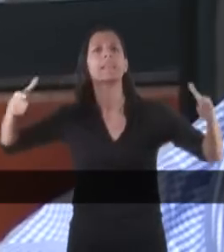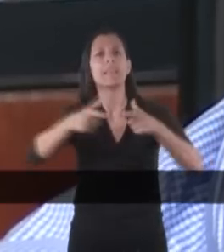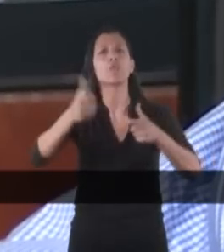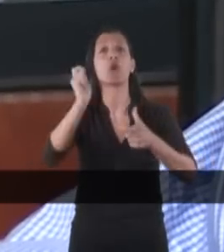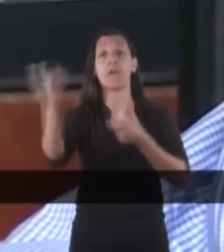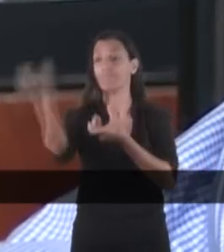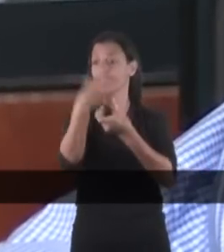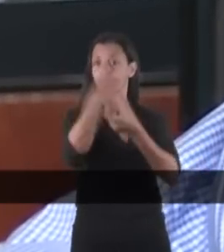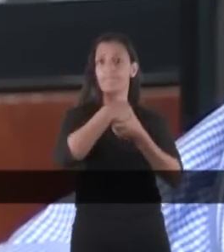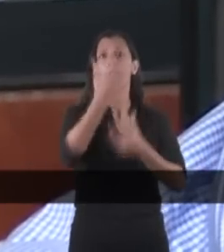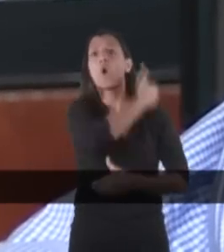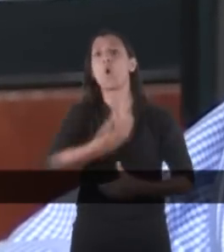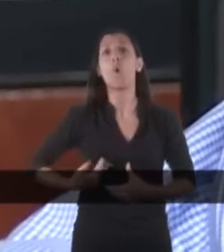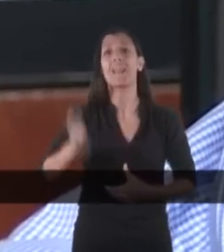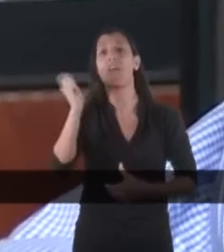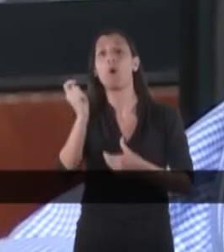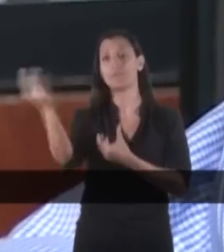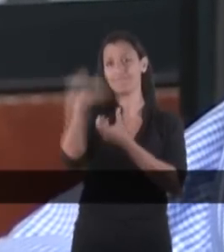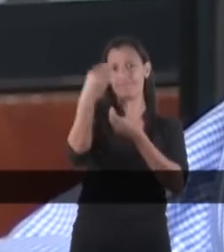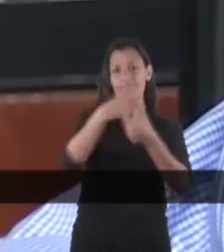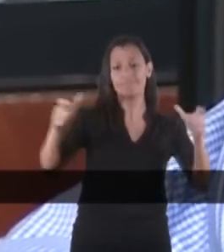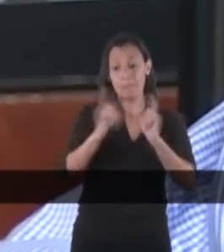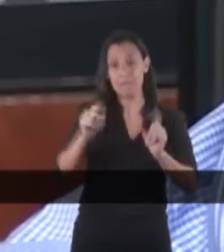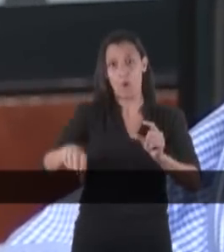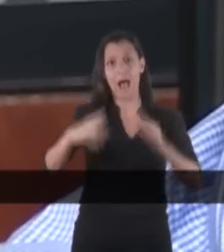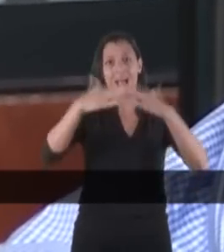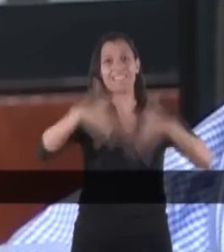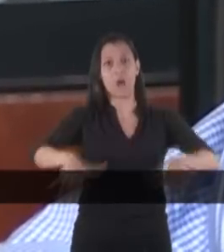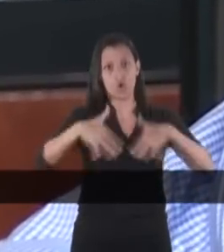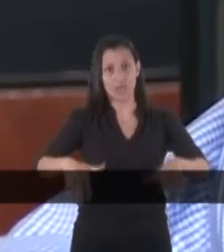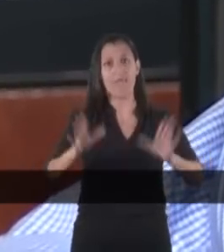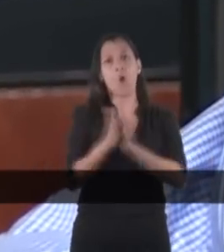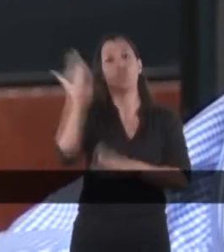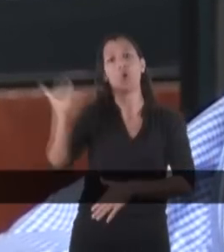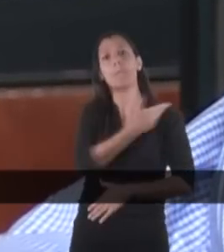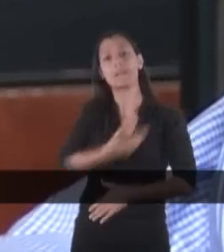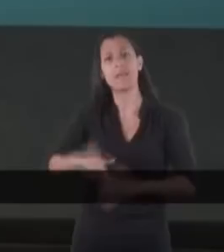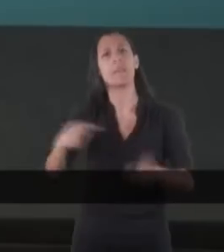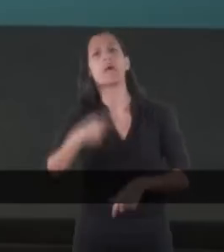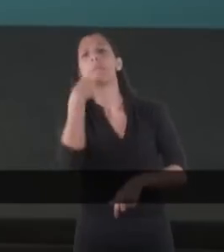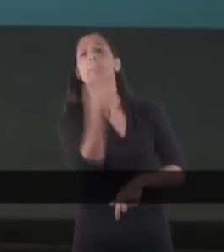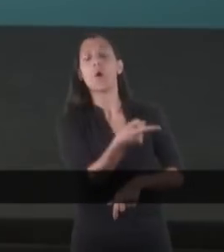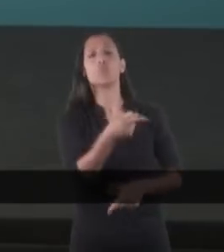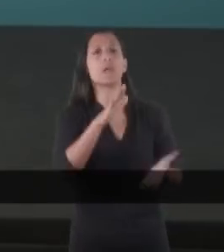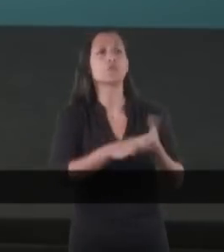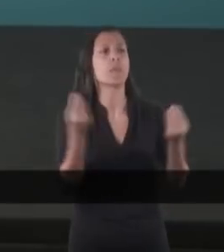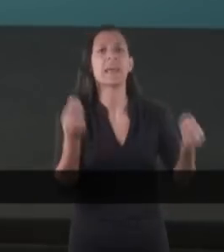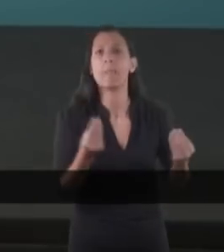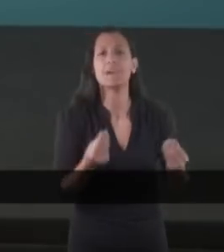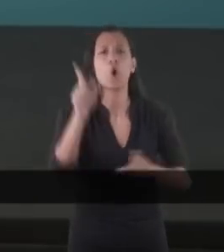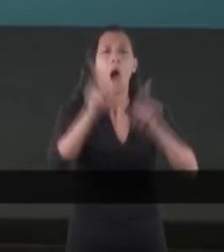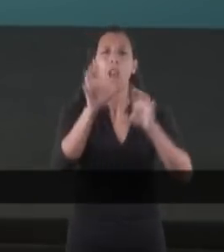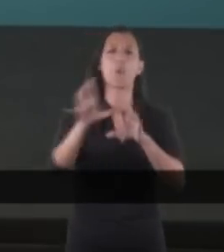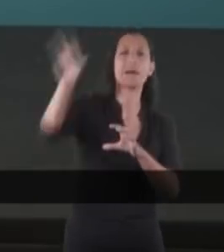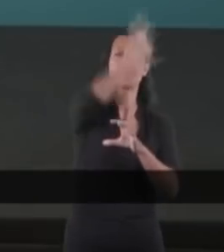estaban aquí en Casa Rosada junto al presidente. Y también quería preguntarte a propósito qué fue lo que sucedió con algunas